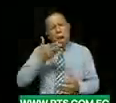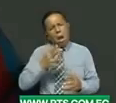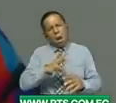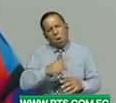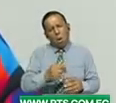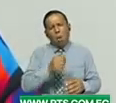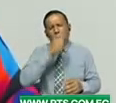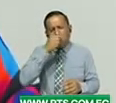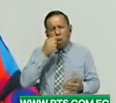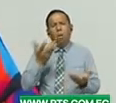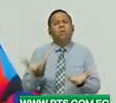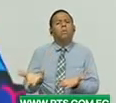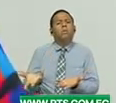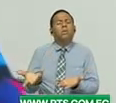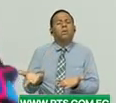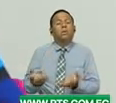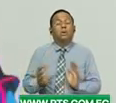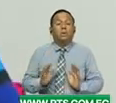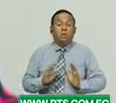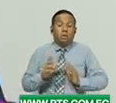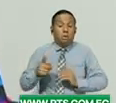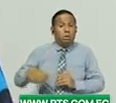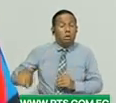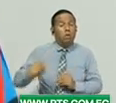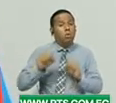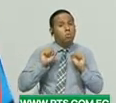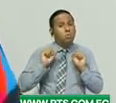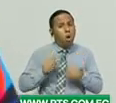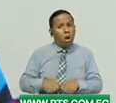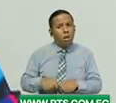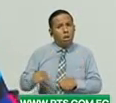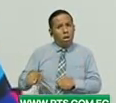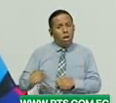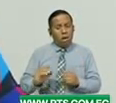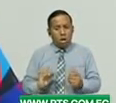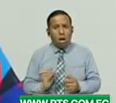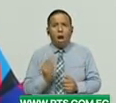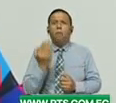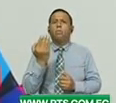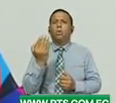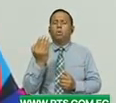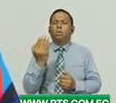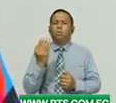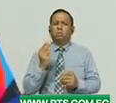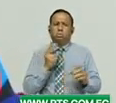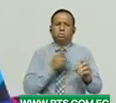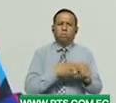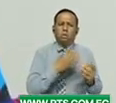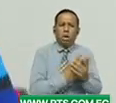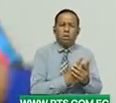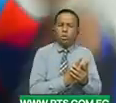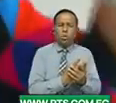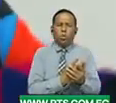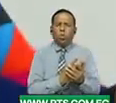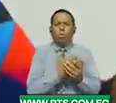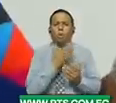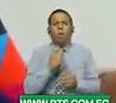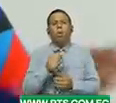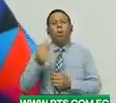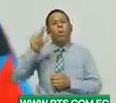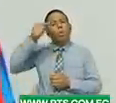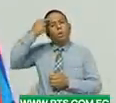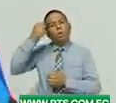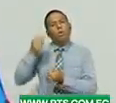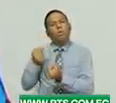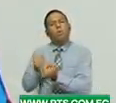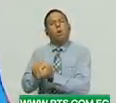privilegiada. Tiene derecho a no continuar en ese camino, es decir, no ir a la penitenciaría del litoral, sino que el Estado le dé otras opciones, y